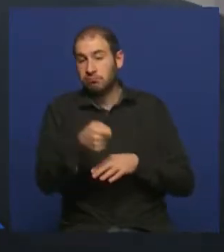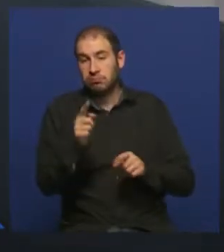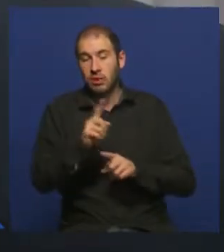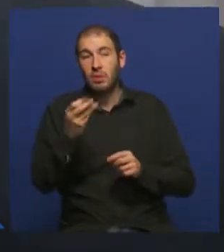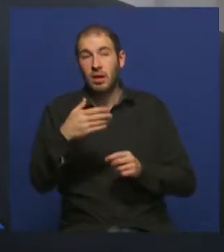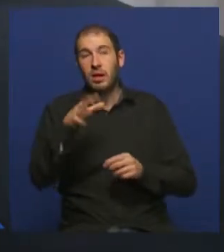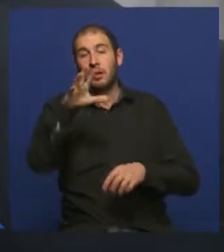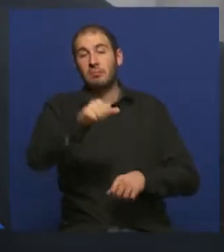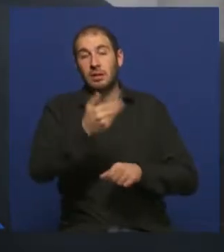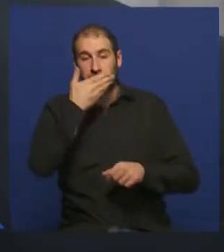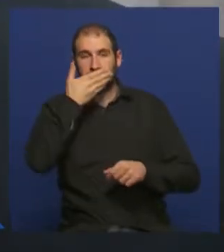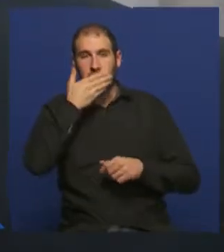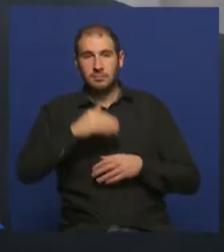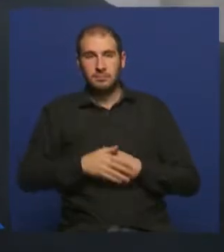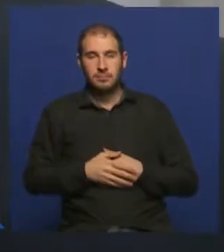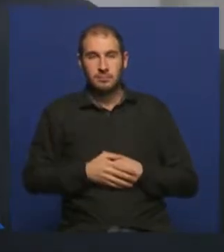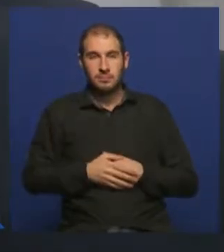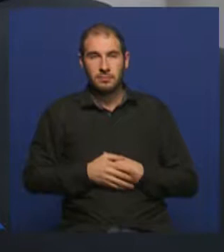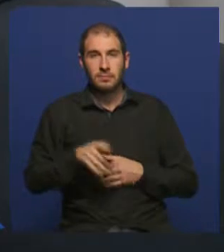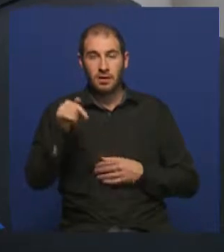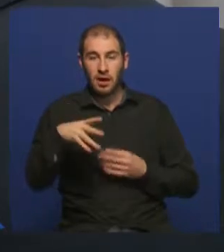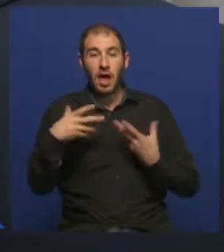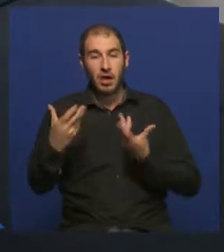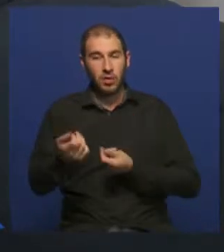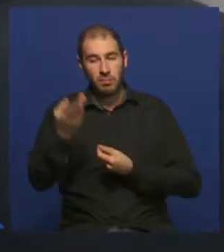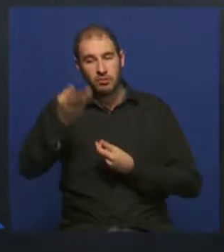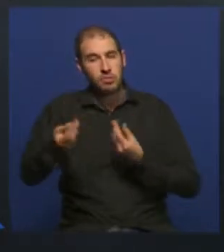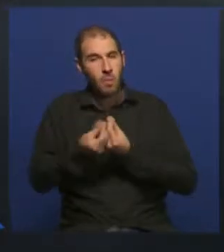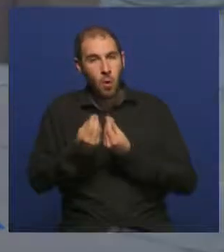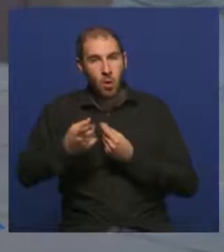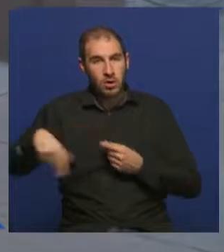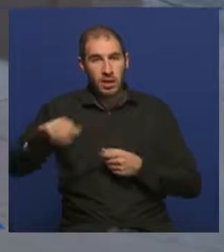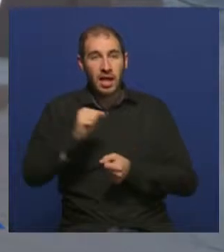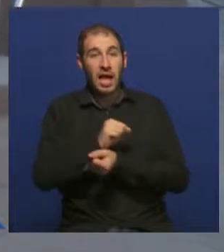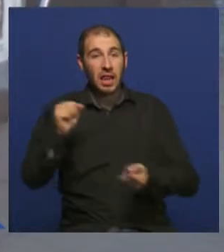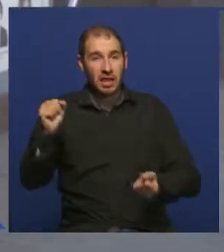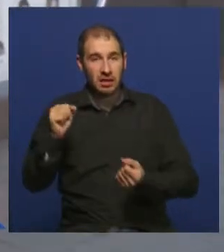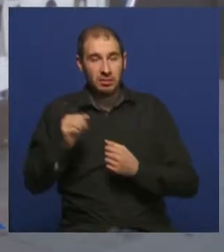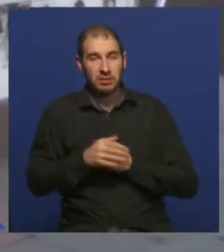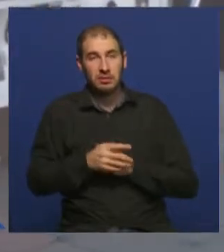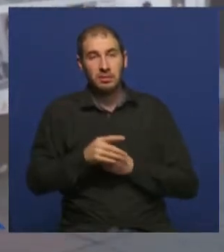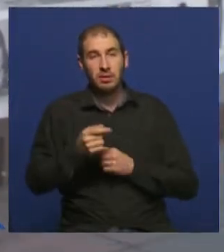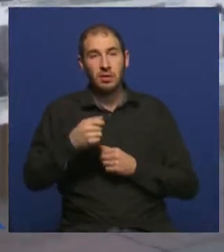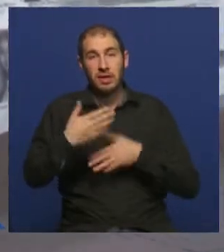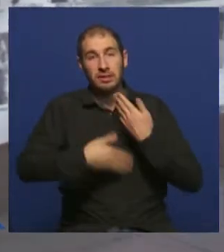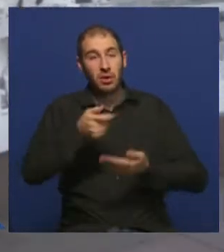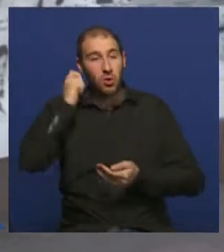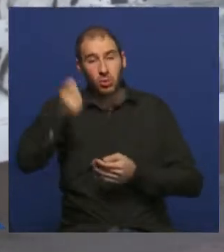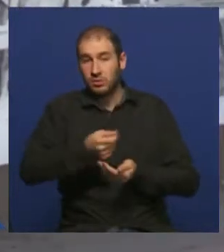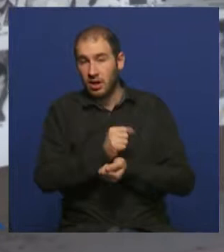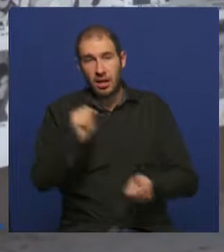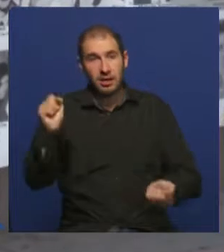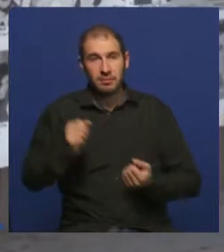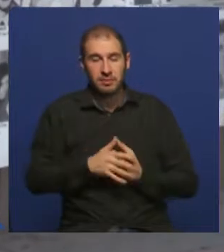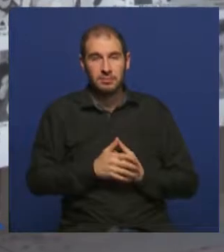por privaciones ilegales de libertad. Claro. Y eso les permitió a muchos estar libres incluso durante el desarrollo de los juicios.